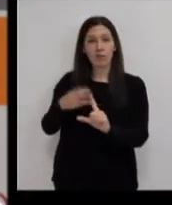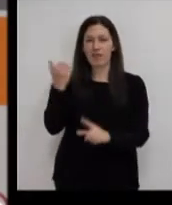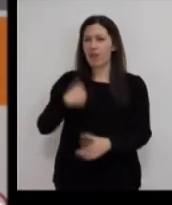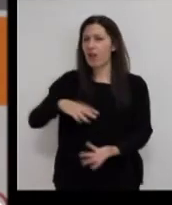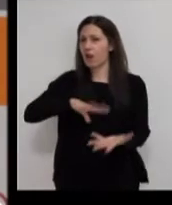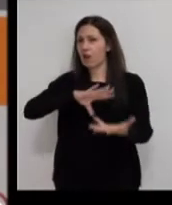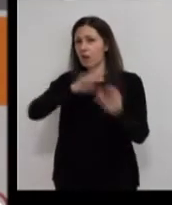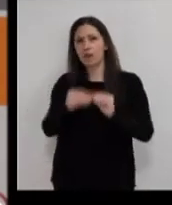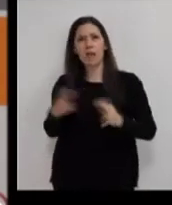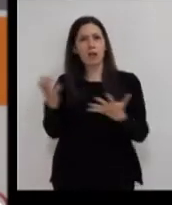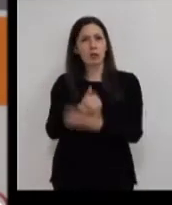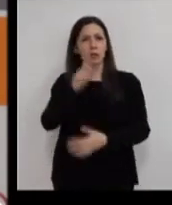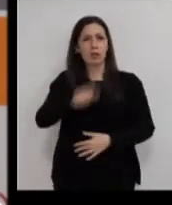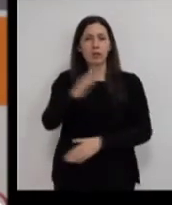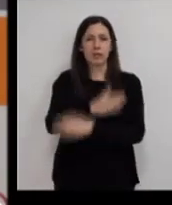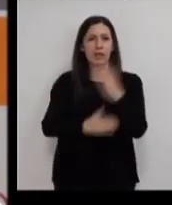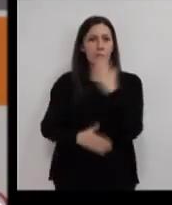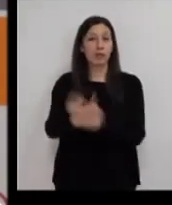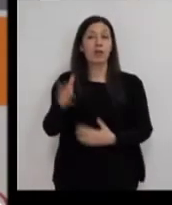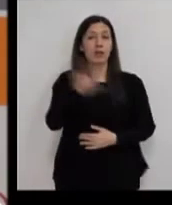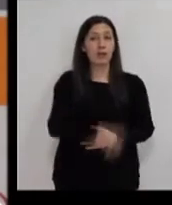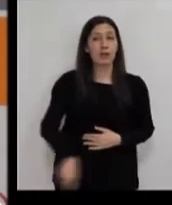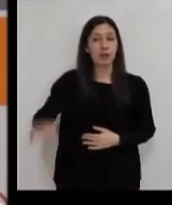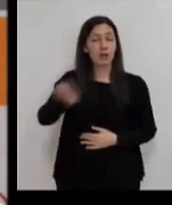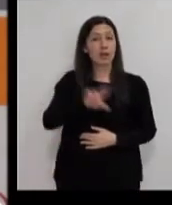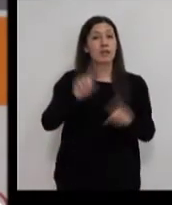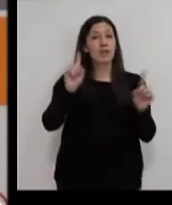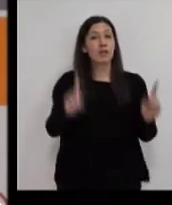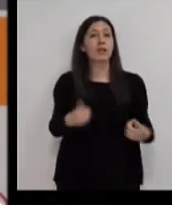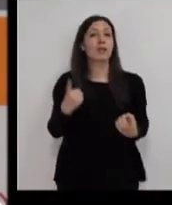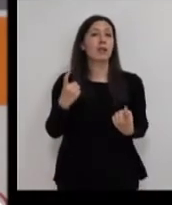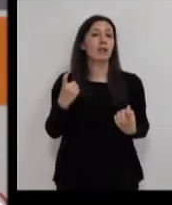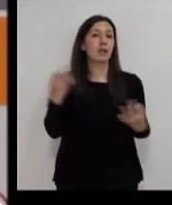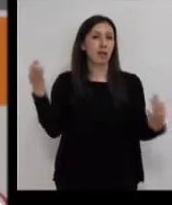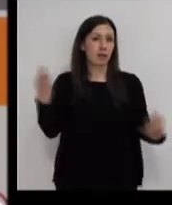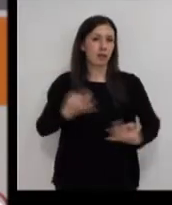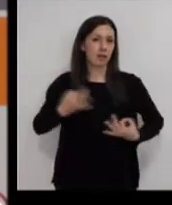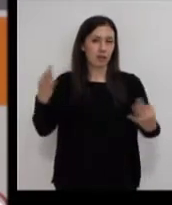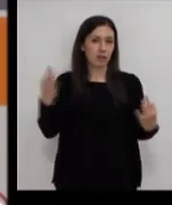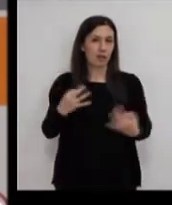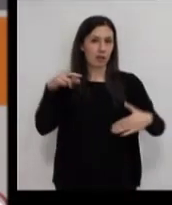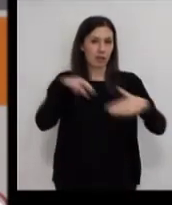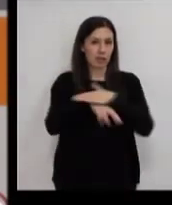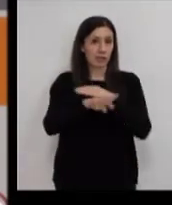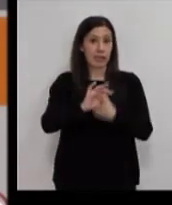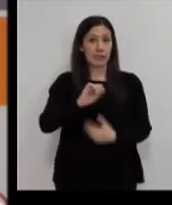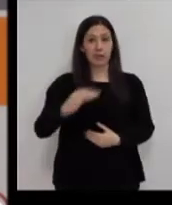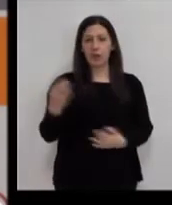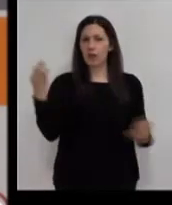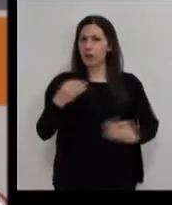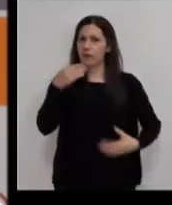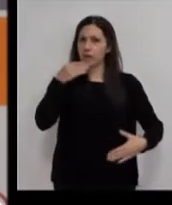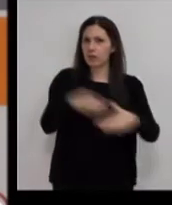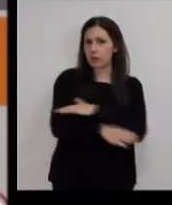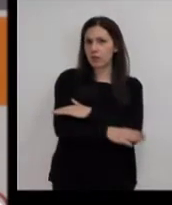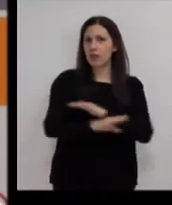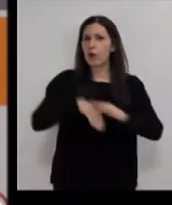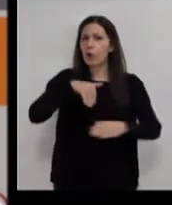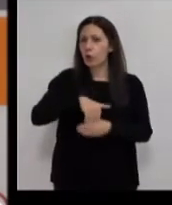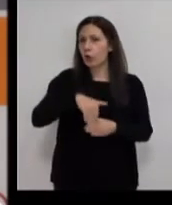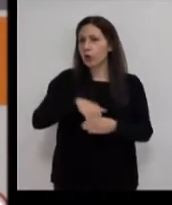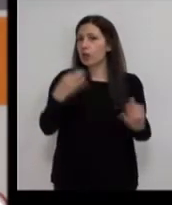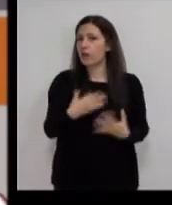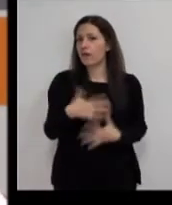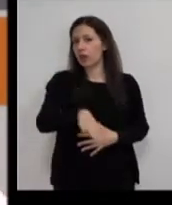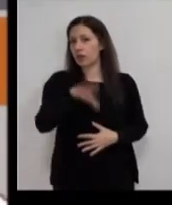Y bueno, y que vuestra web está adaptada a todas las personas con discapacidad. Insistes muchísimo en la necesidad de que